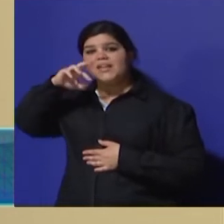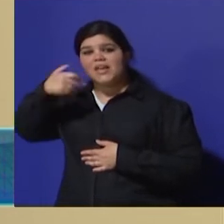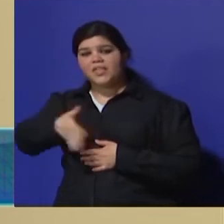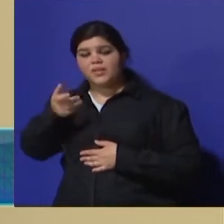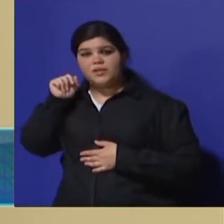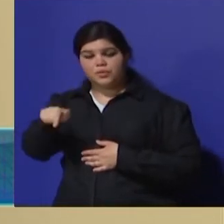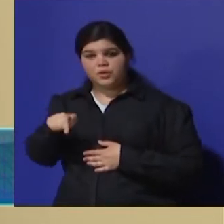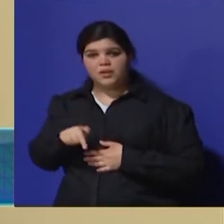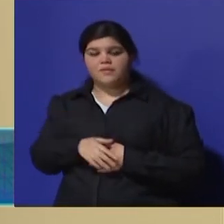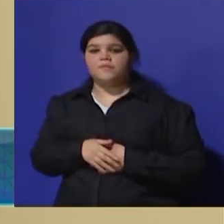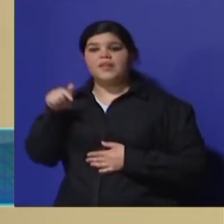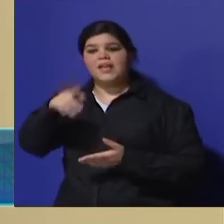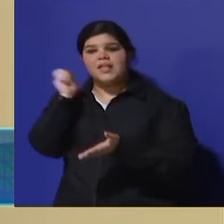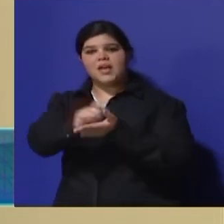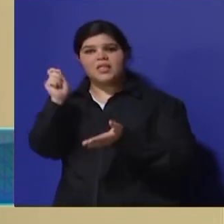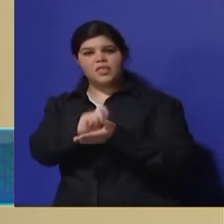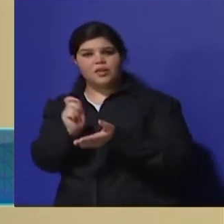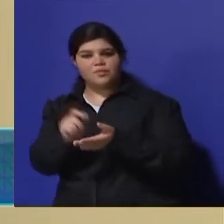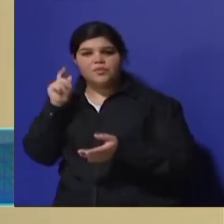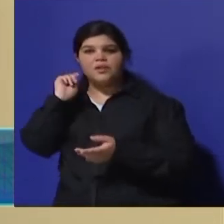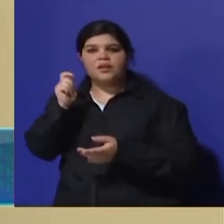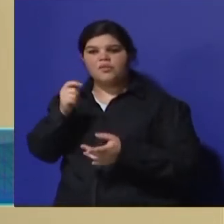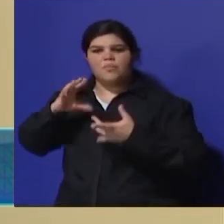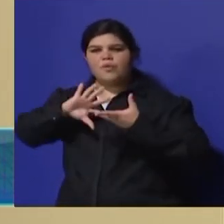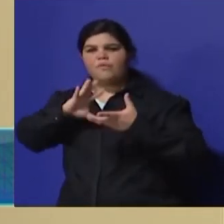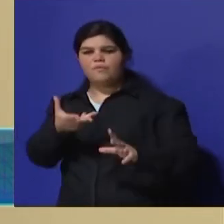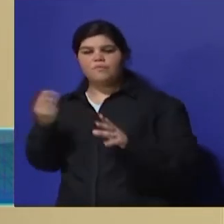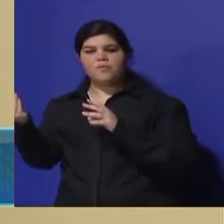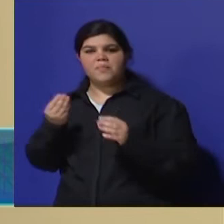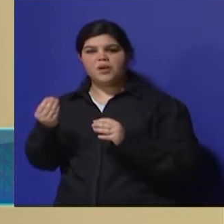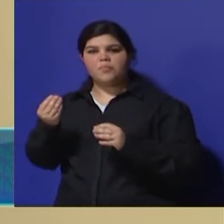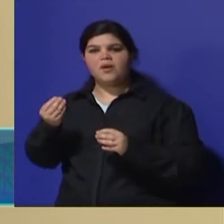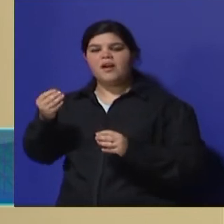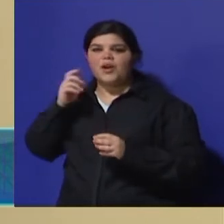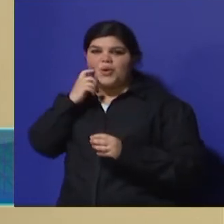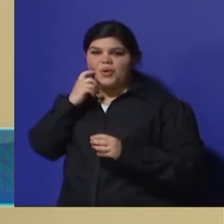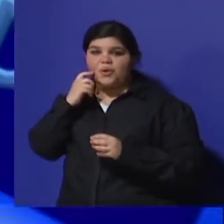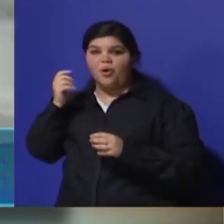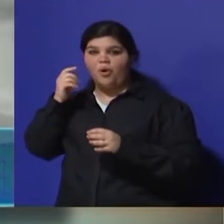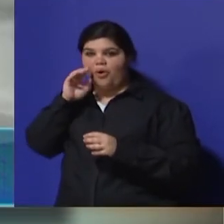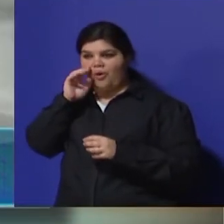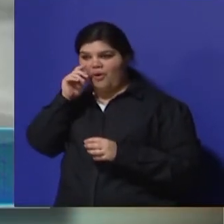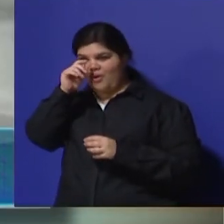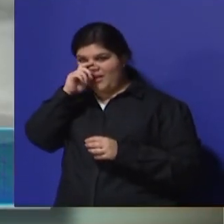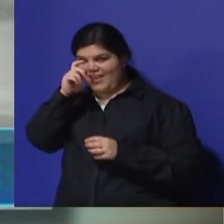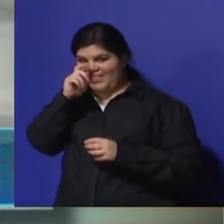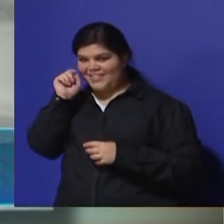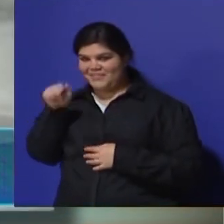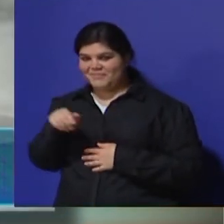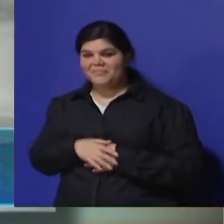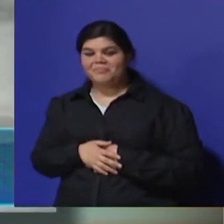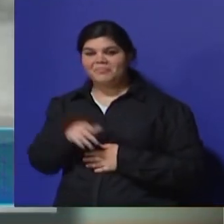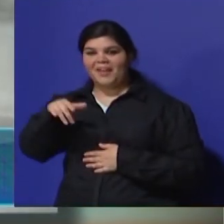la dramaturgia, la historia nos va a llevar al litoral profundo, concretamente a Corrientes. Es una historia donde pone en centro